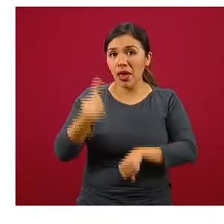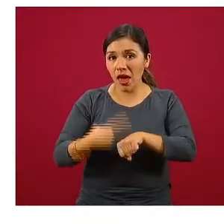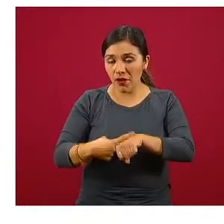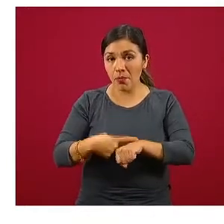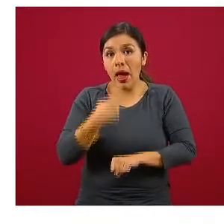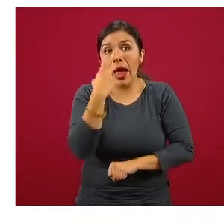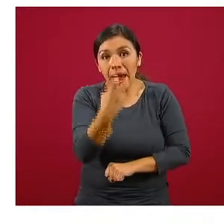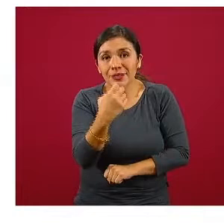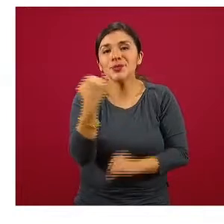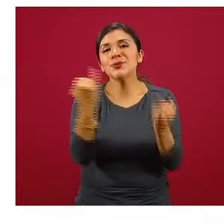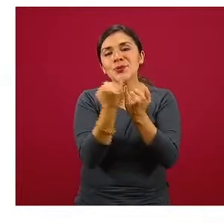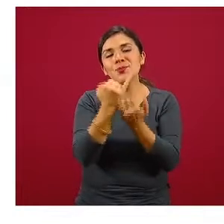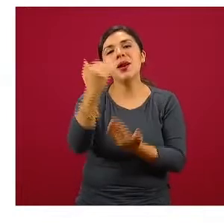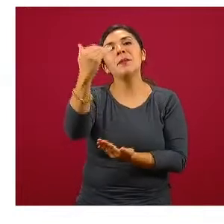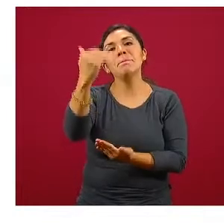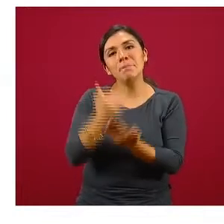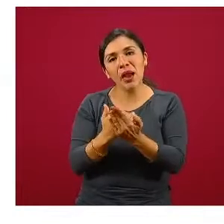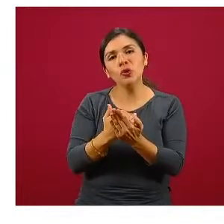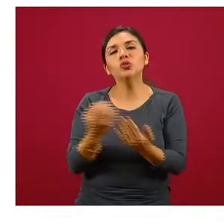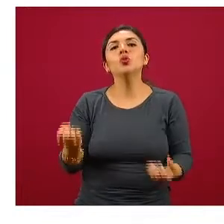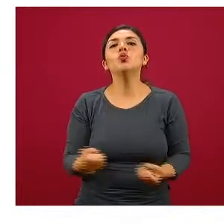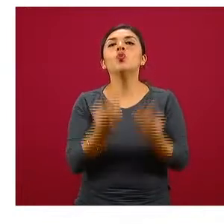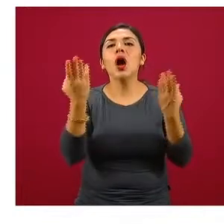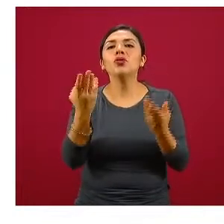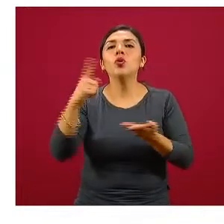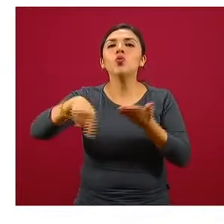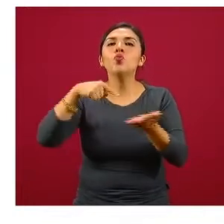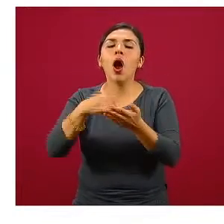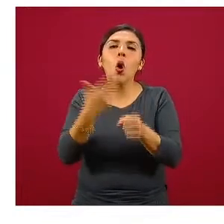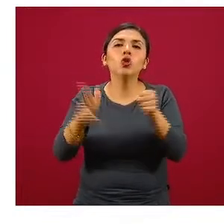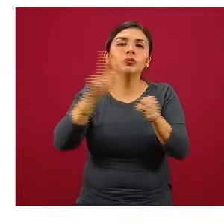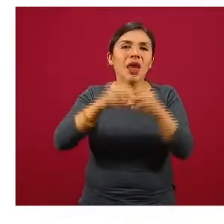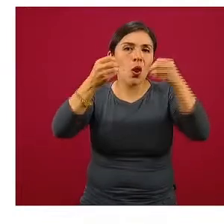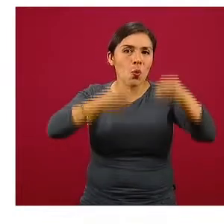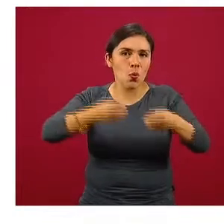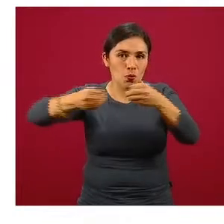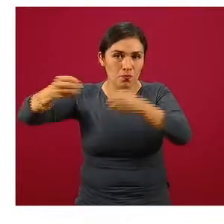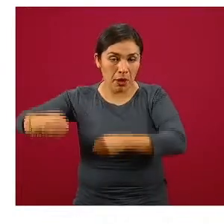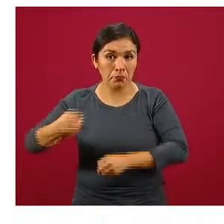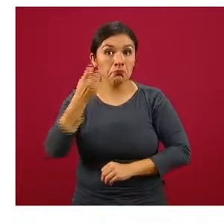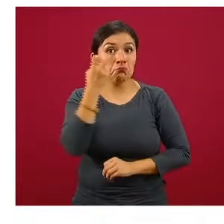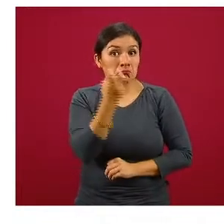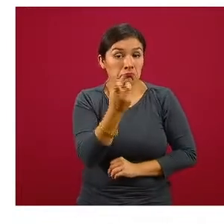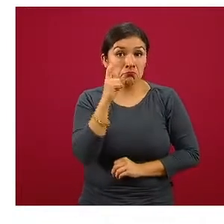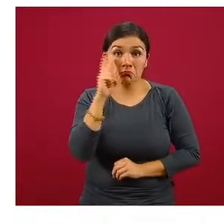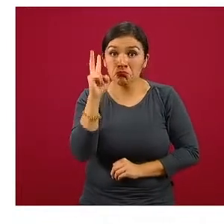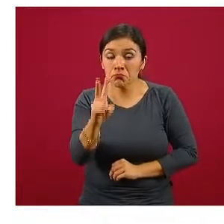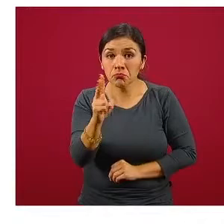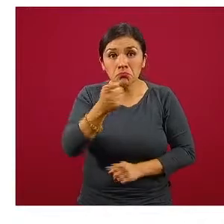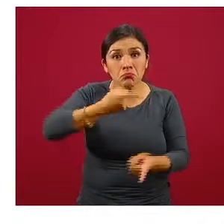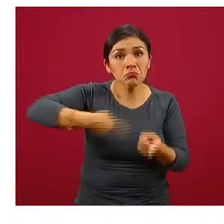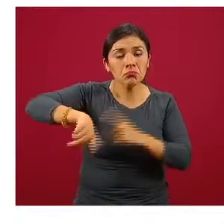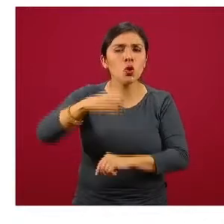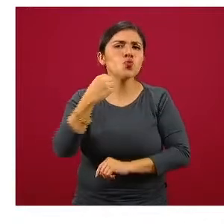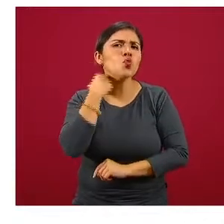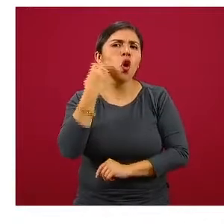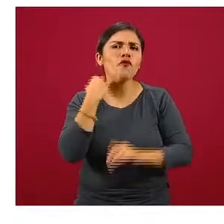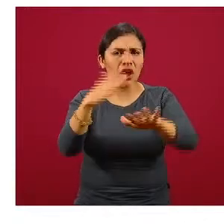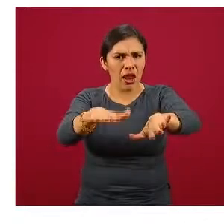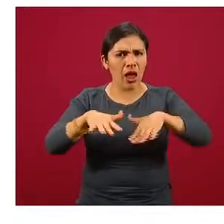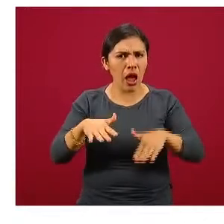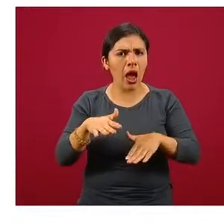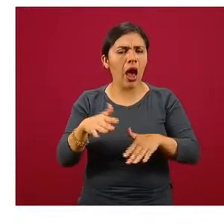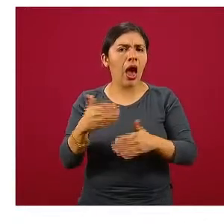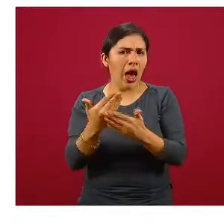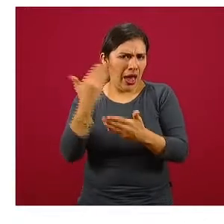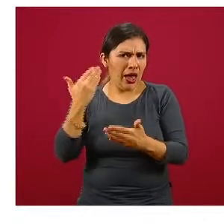través de esto disminuir también la carga hospitalaria. Objetivos que también en conferencias previas se